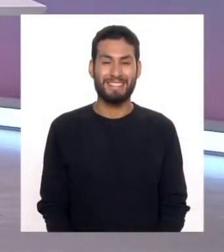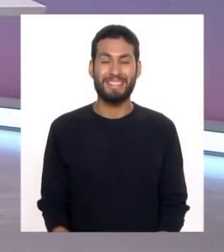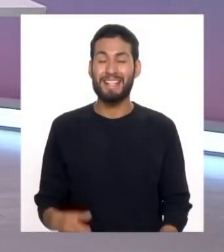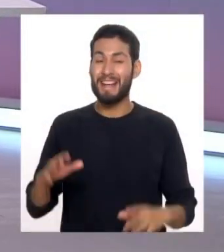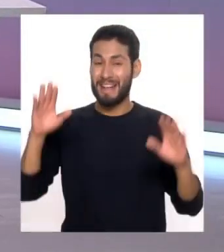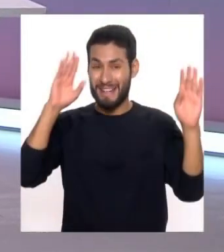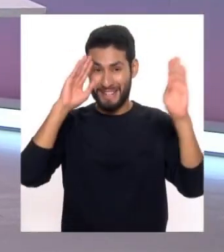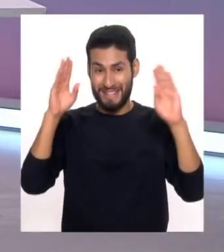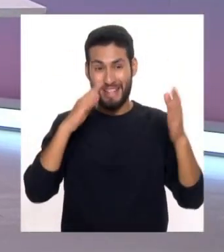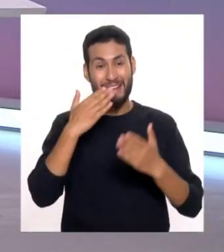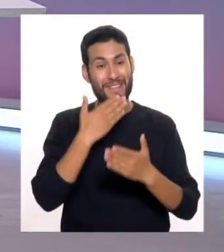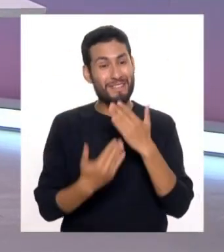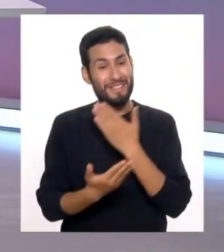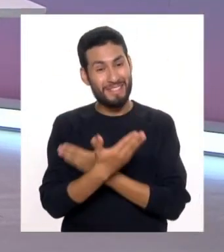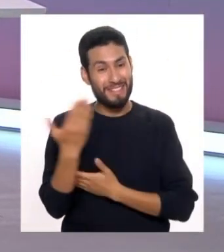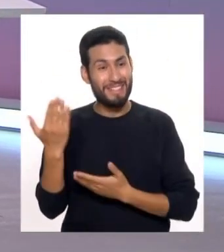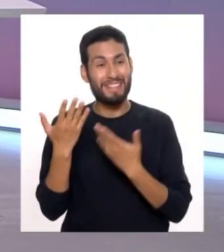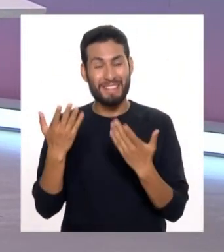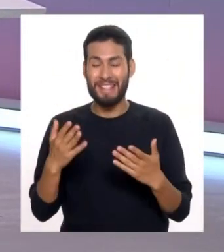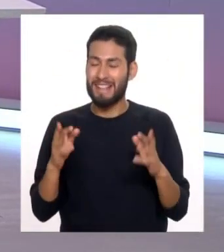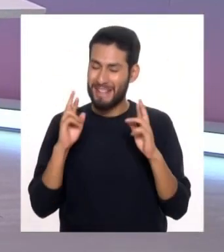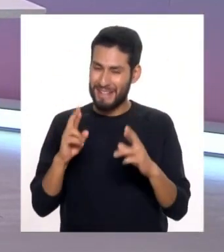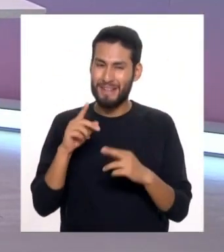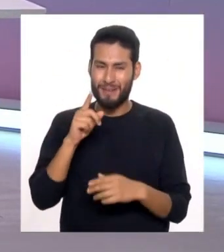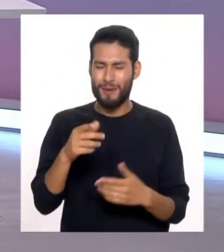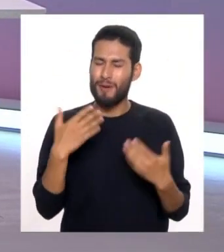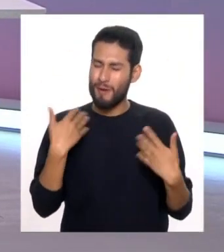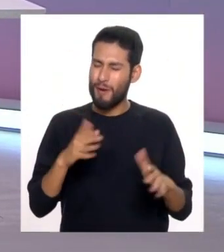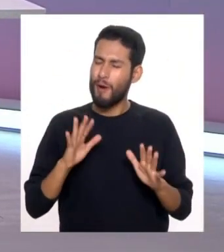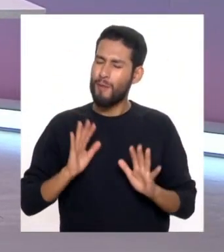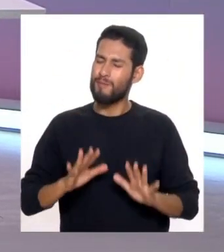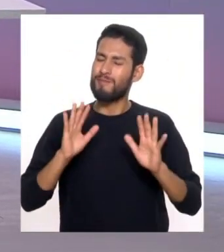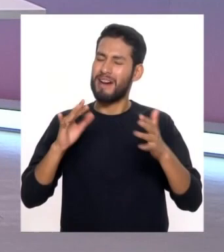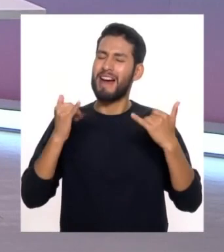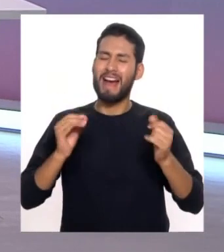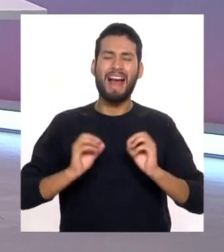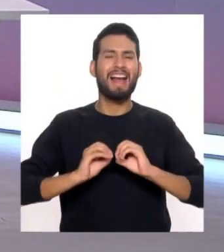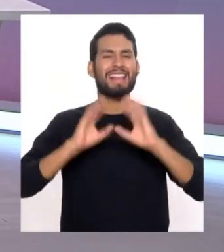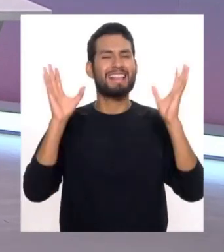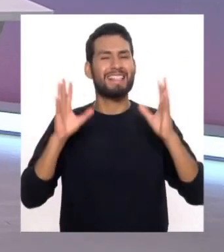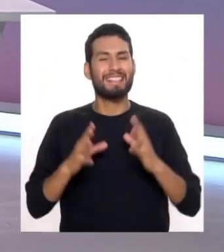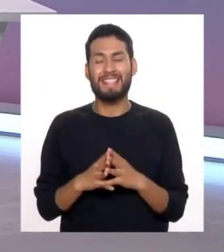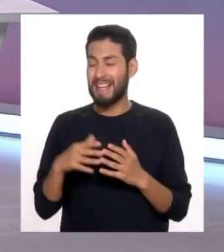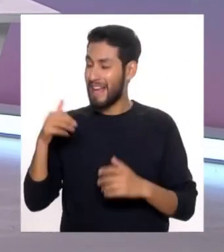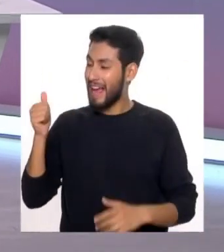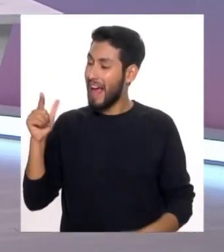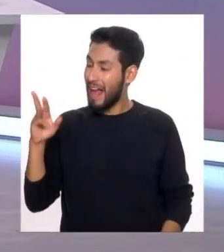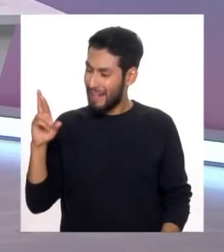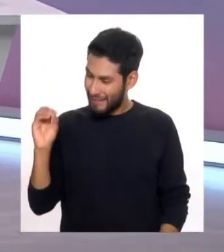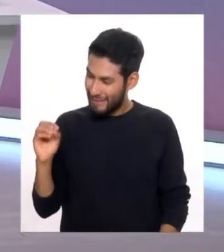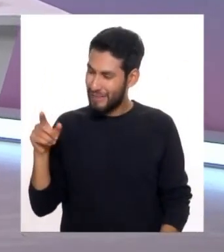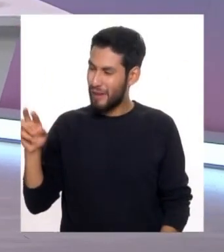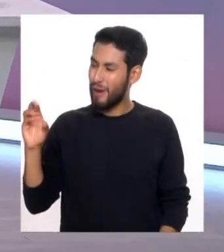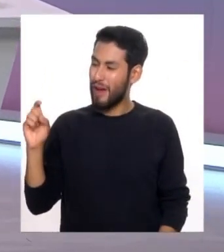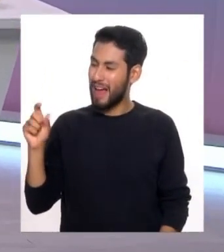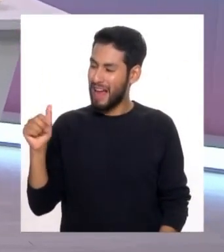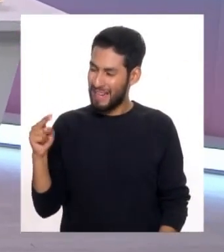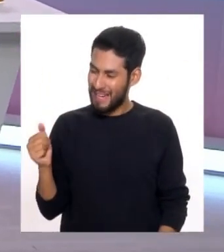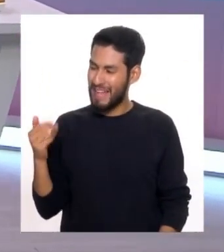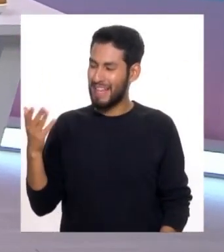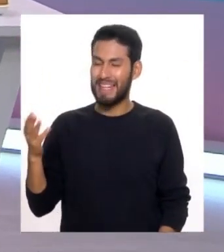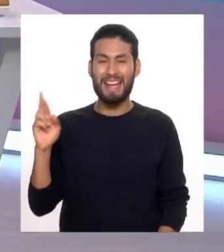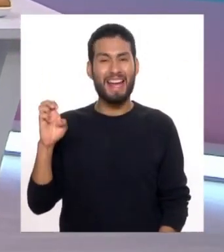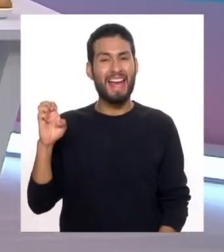Hola amigos, buenos días. Deseando que tengan un maravilloso día. Alberto, Roxana, Enrique, bienvenido